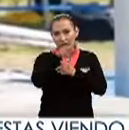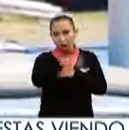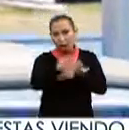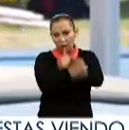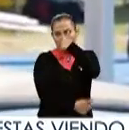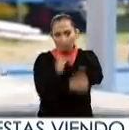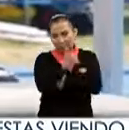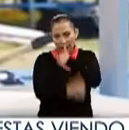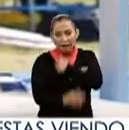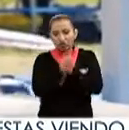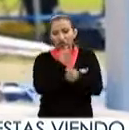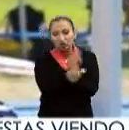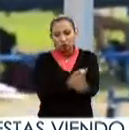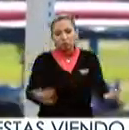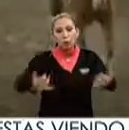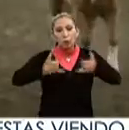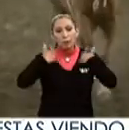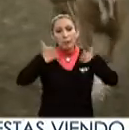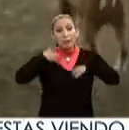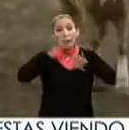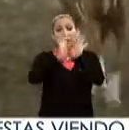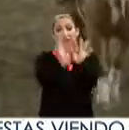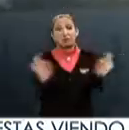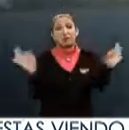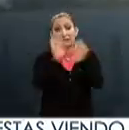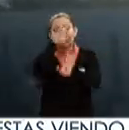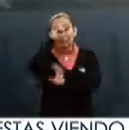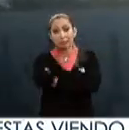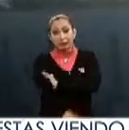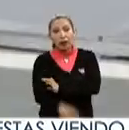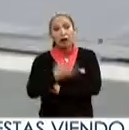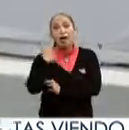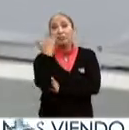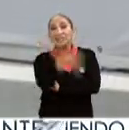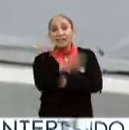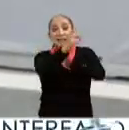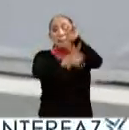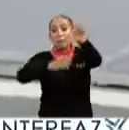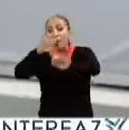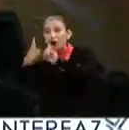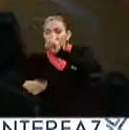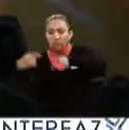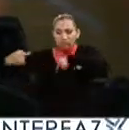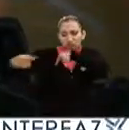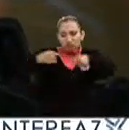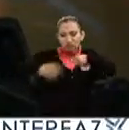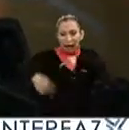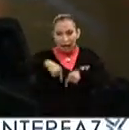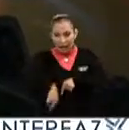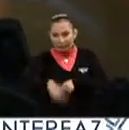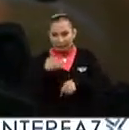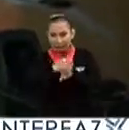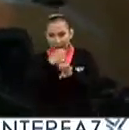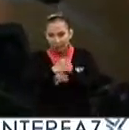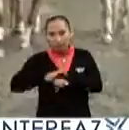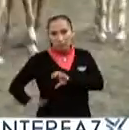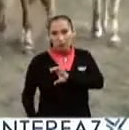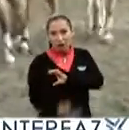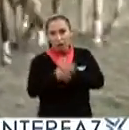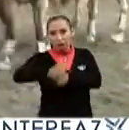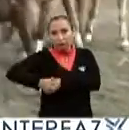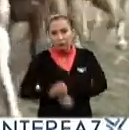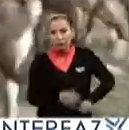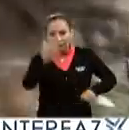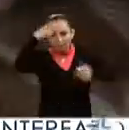de la competencia infantil y juvenil más importante de México. 10 disciplinas se disputaron en territorio mexiquense: boliche,